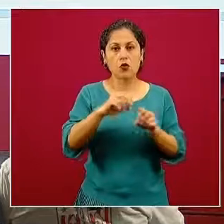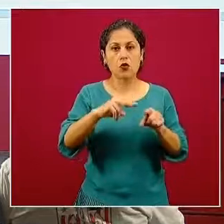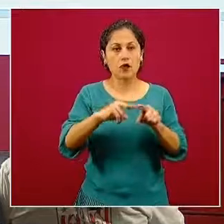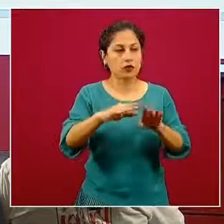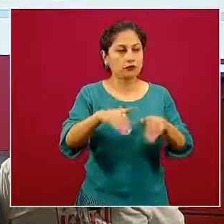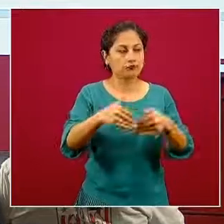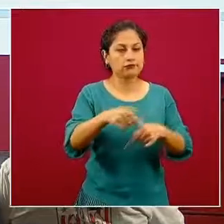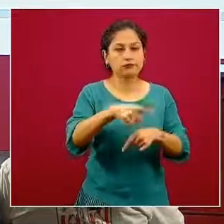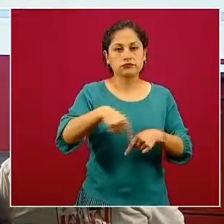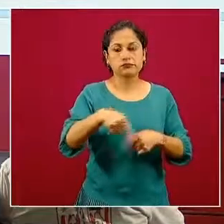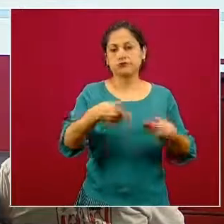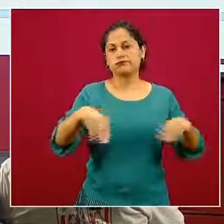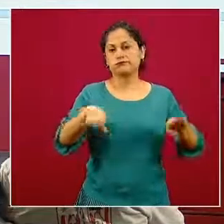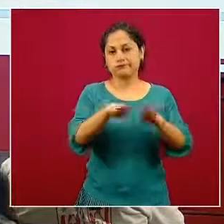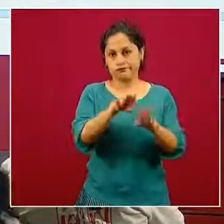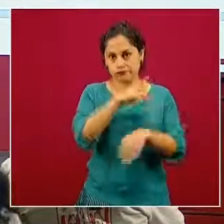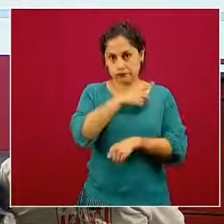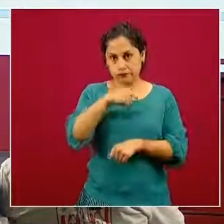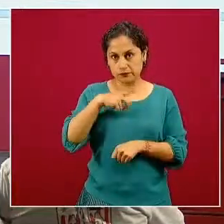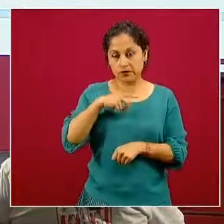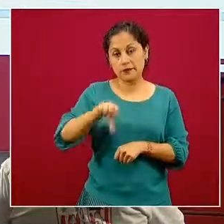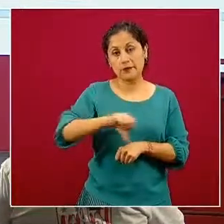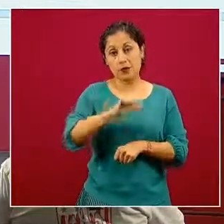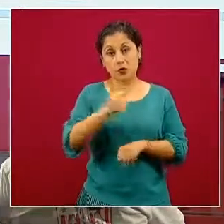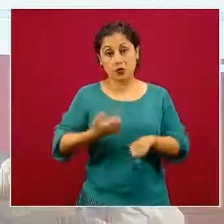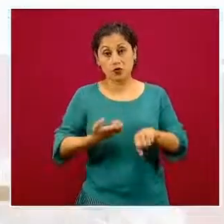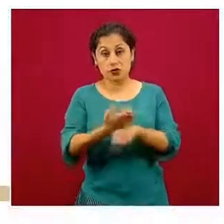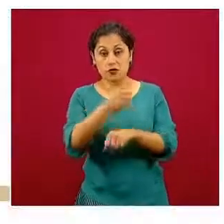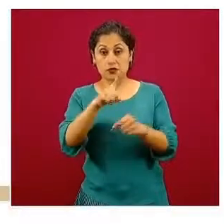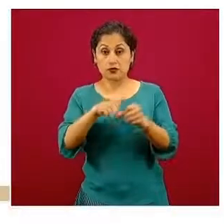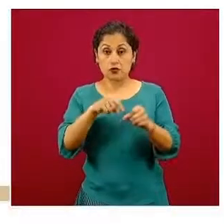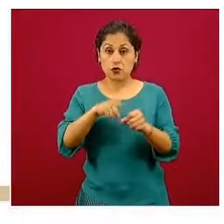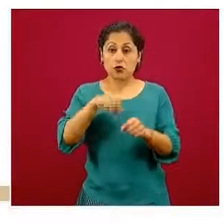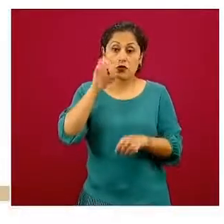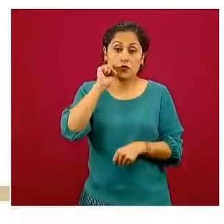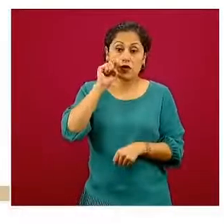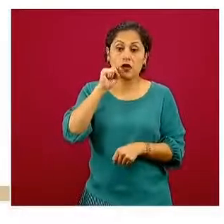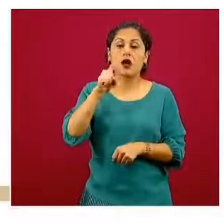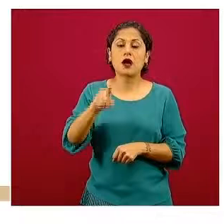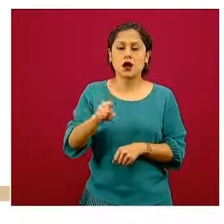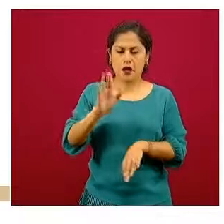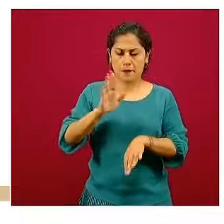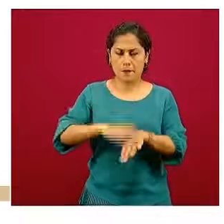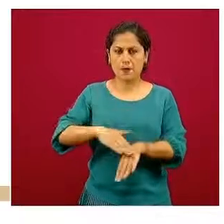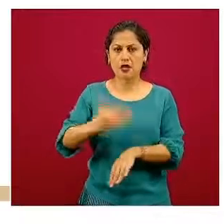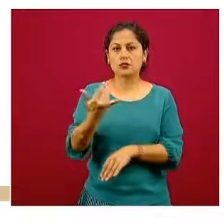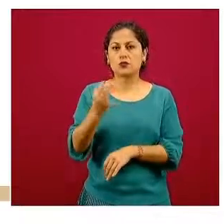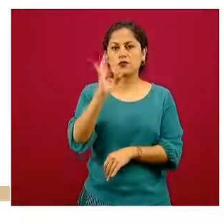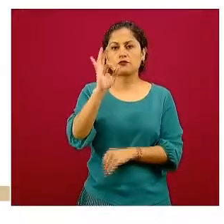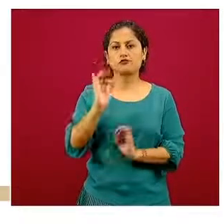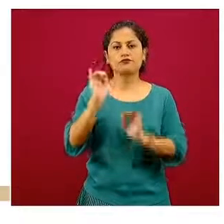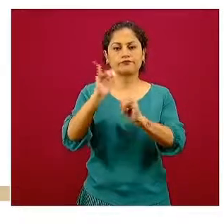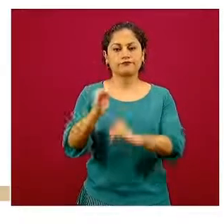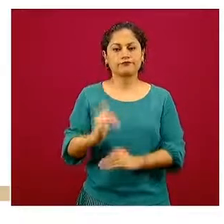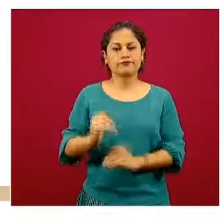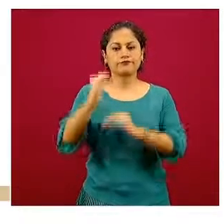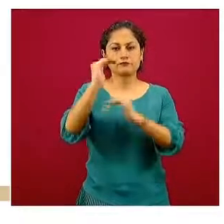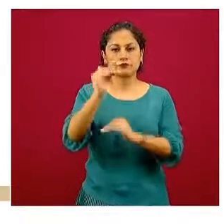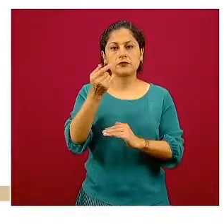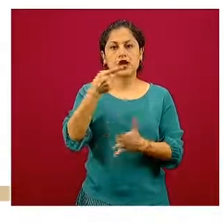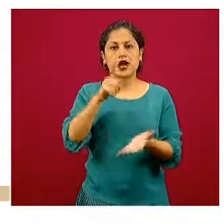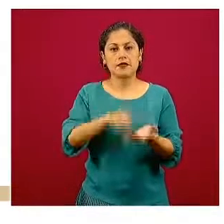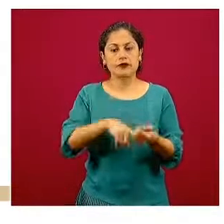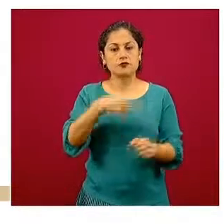cerrados. En el caso ya del naranja, entonces se puede incrementar a un 50% esta ocupación. Las áreas comunes también pueden abrir a